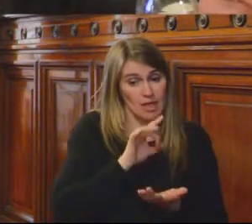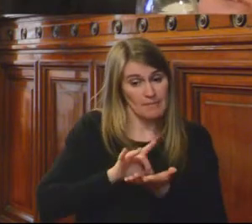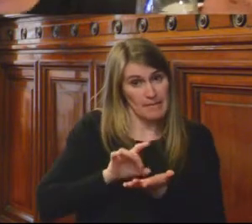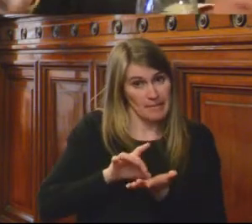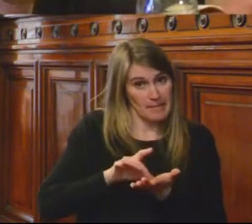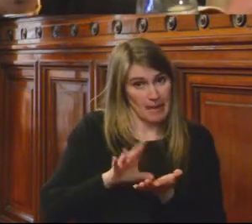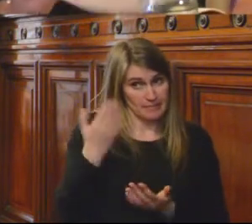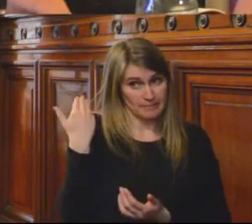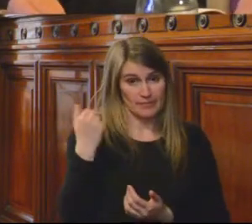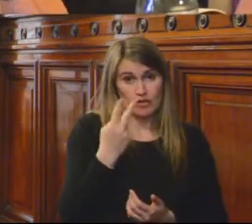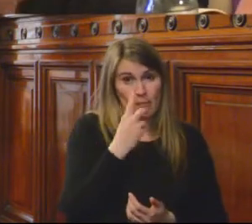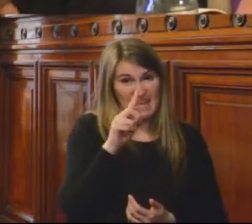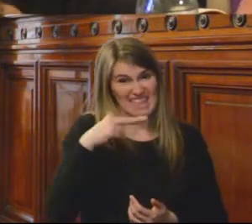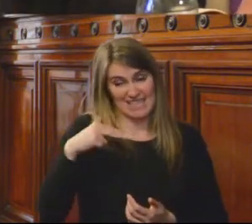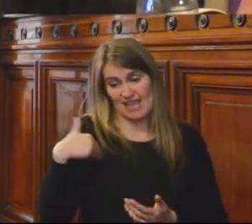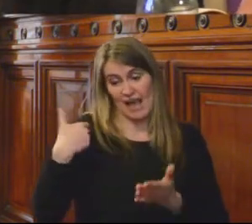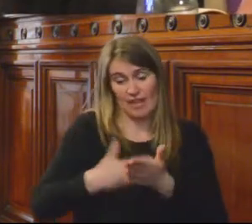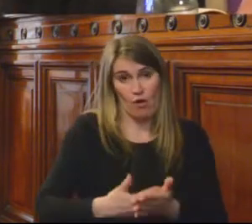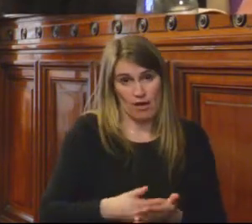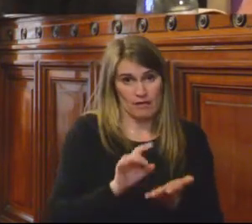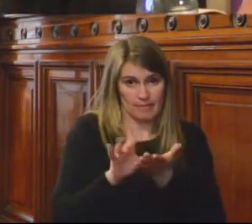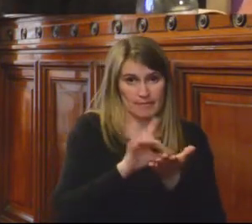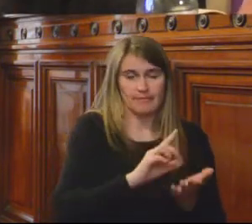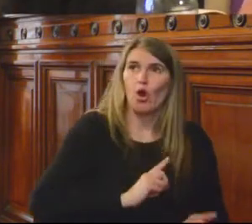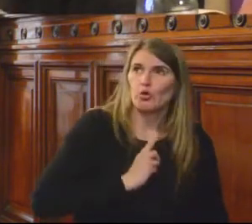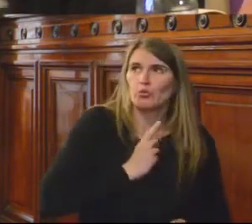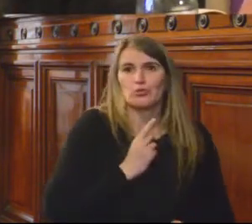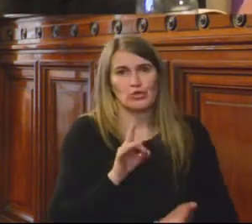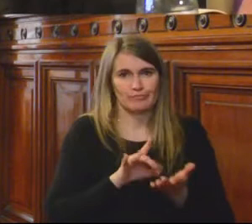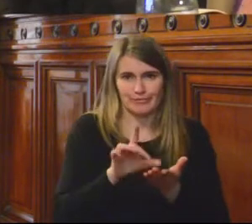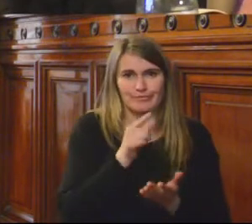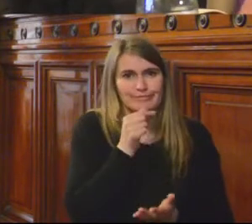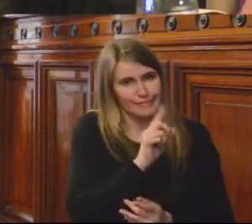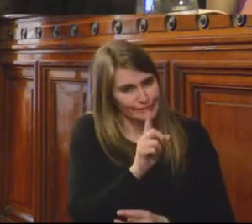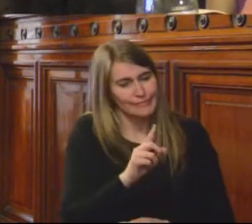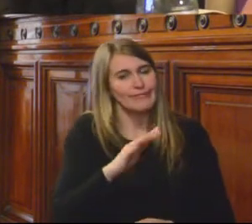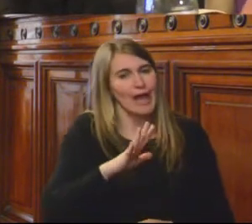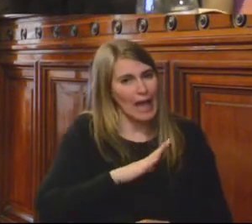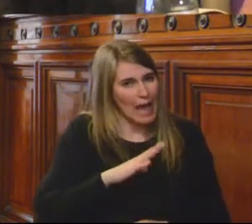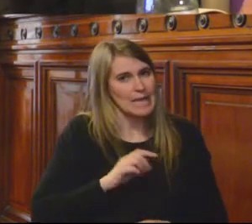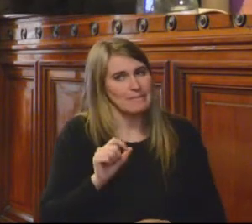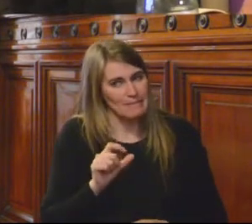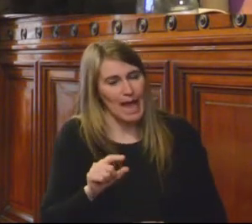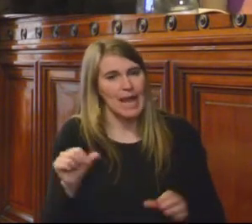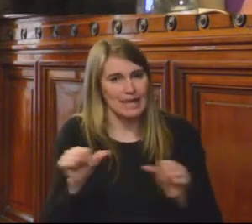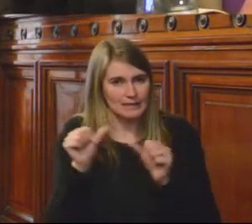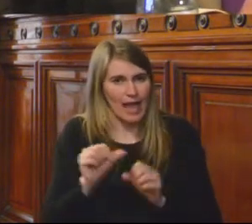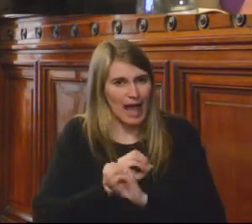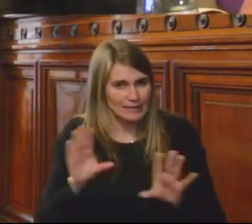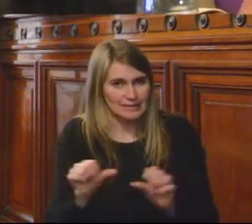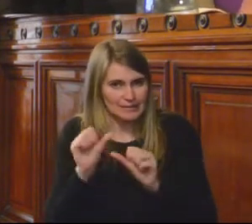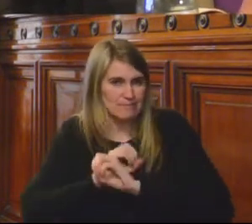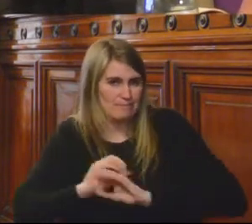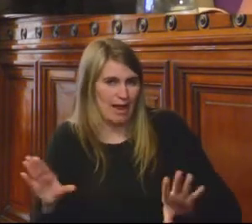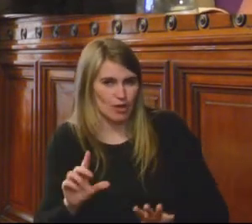fecha. Esta cifra no nos enorgullece, pues demuestra que persisten algunas malas prácticas en nuestros órganos policiales.